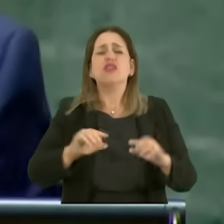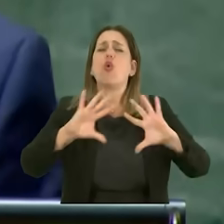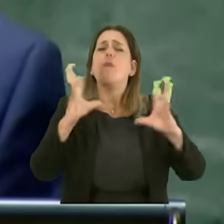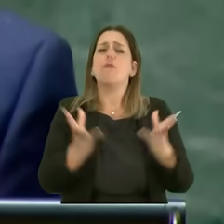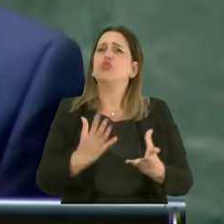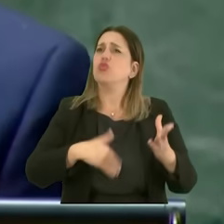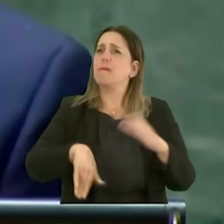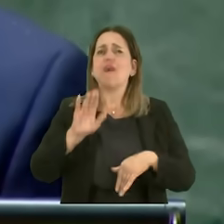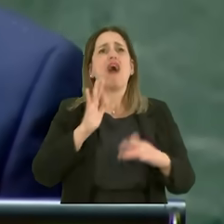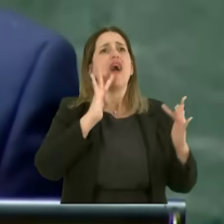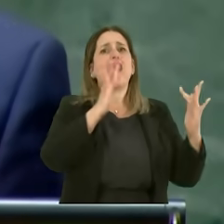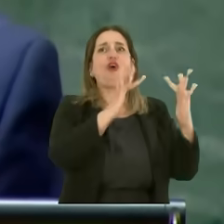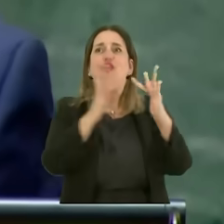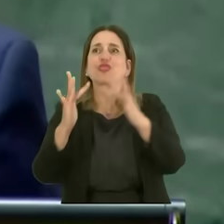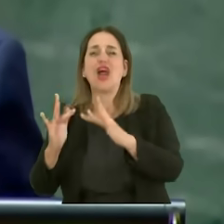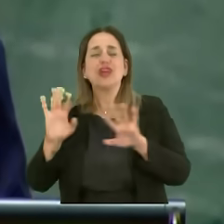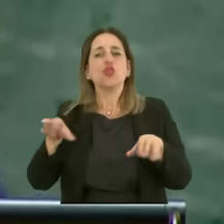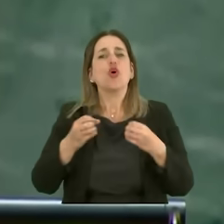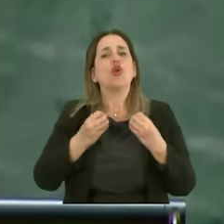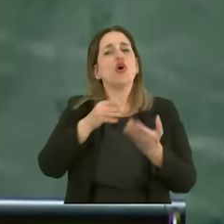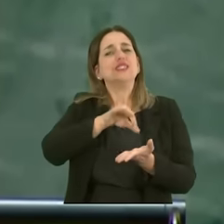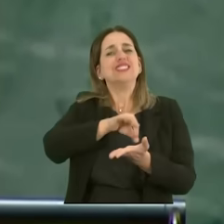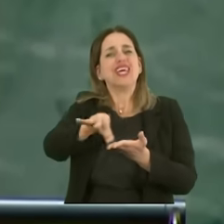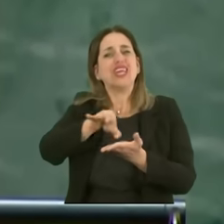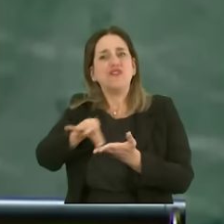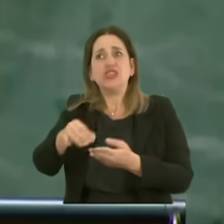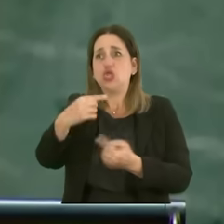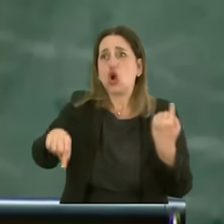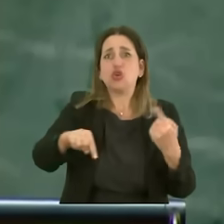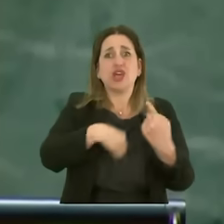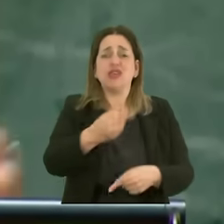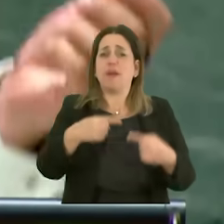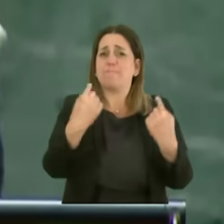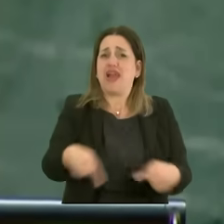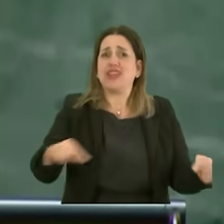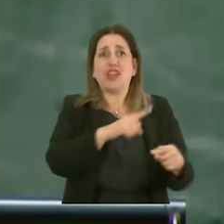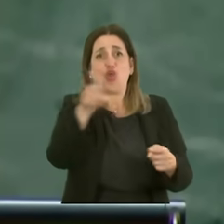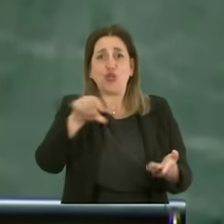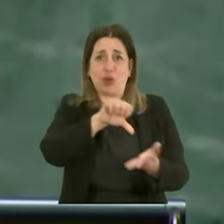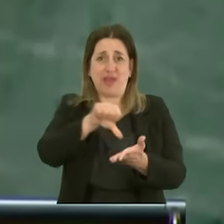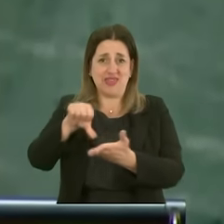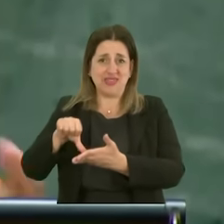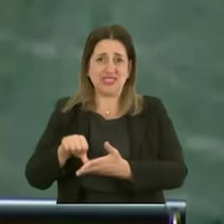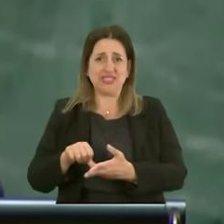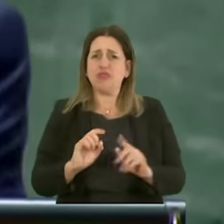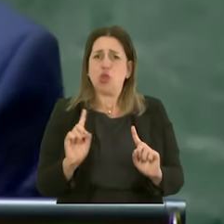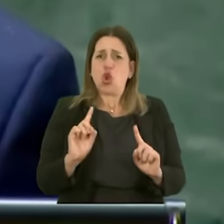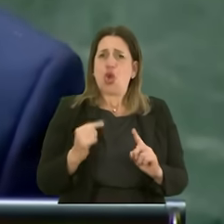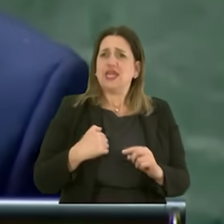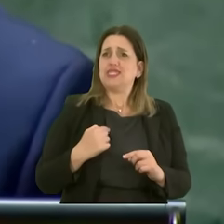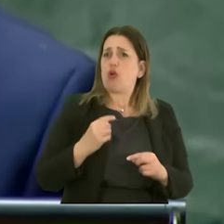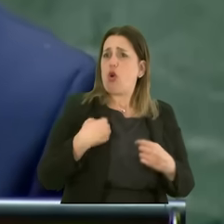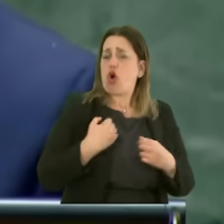abierto a los bienes y servicios de otros países que eso No significa de ninguna manera descuidar la